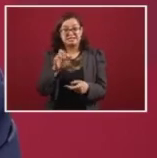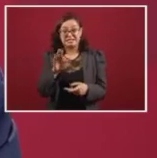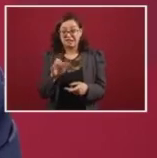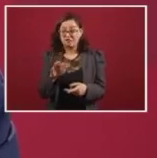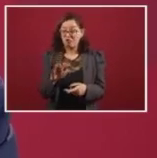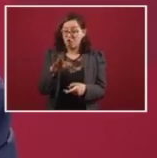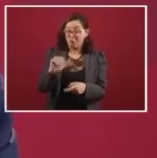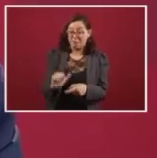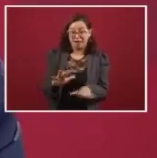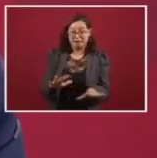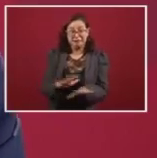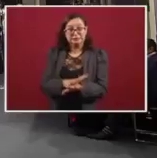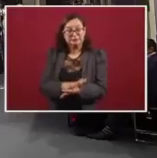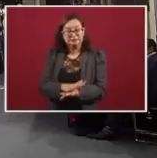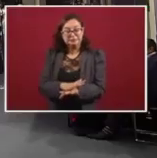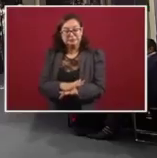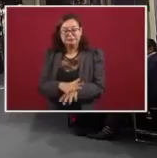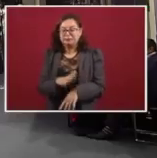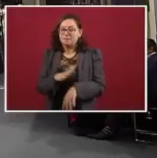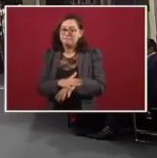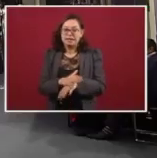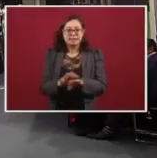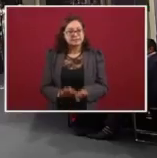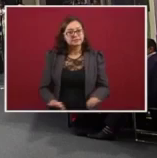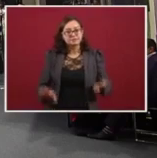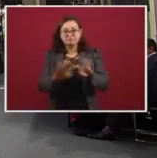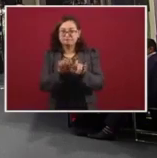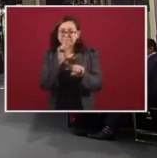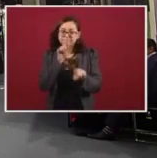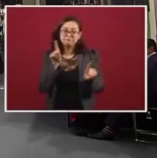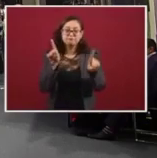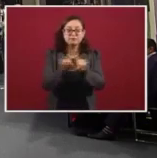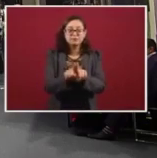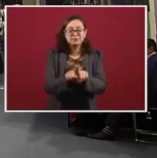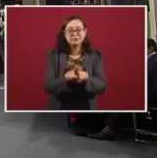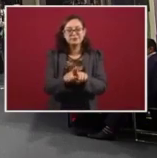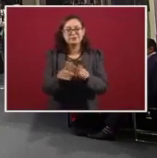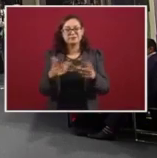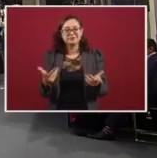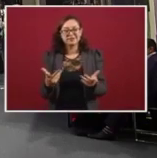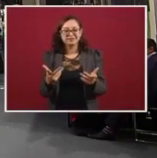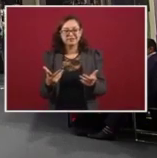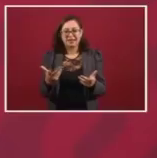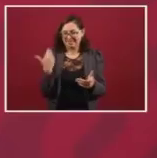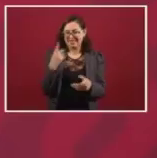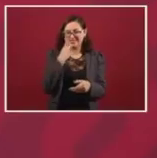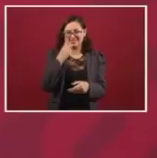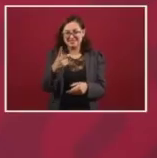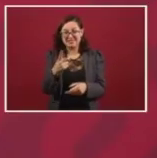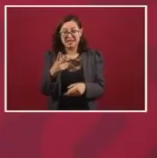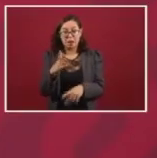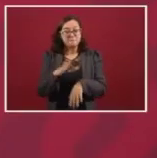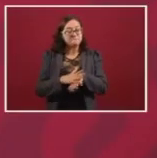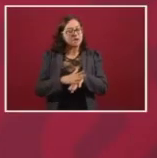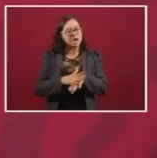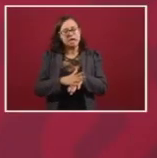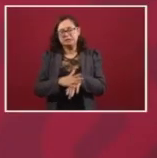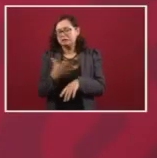importantísimo. Hablábamos la vez pasada de que el mejor periodismo de toda la